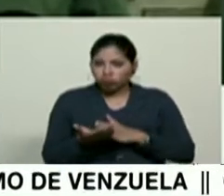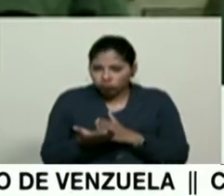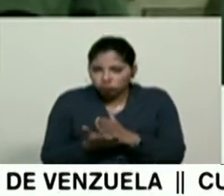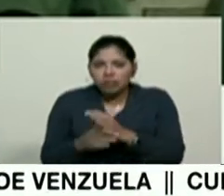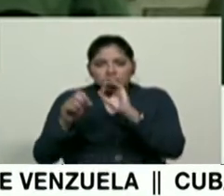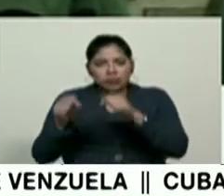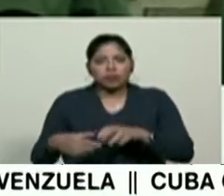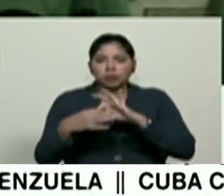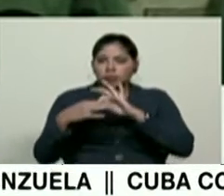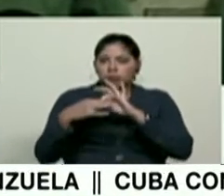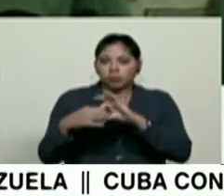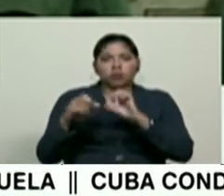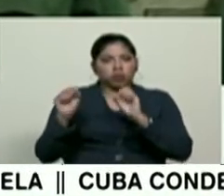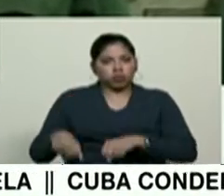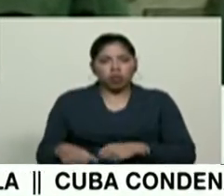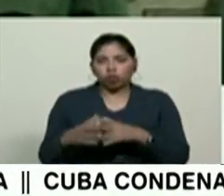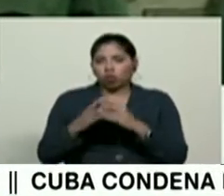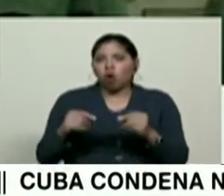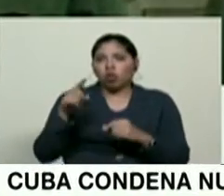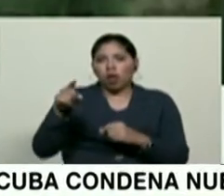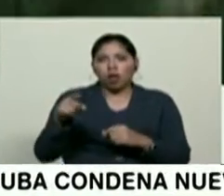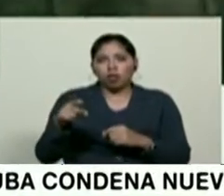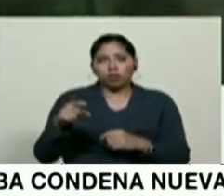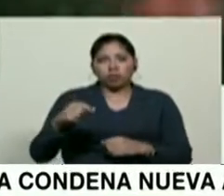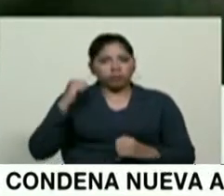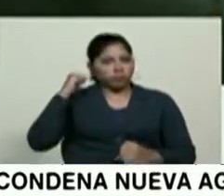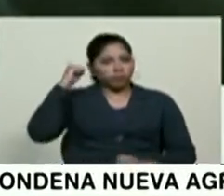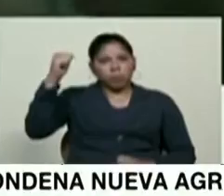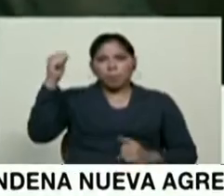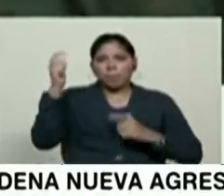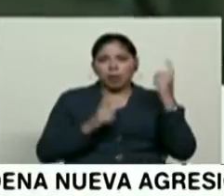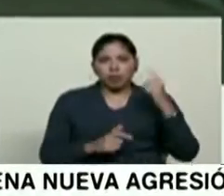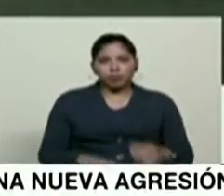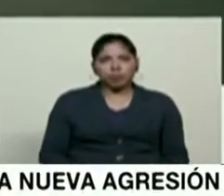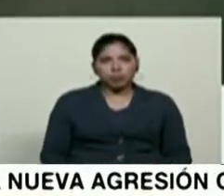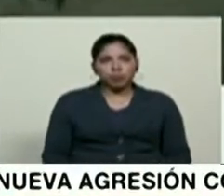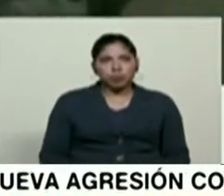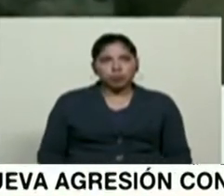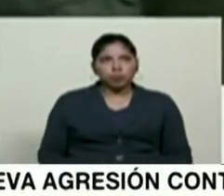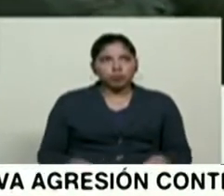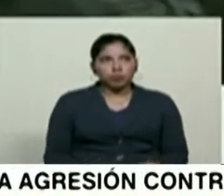subordinación absoluta. ¡Chávez vive! ¡La patria sigue!